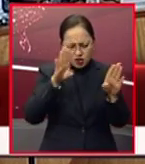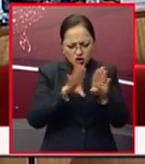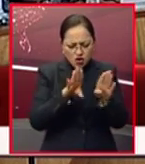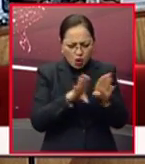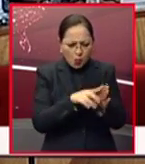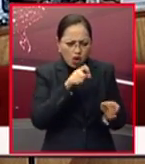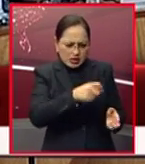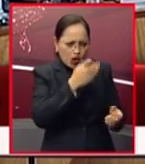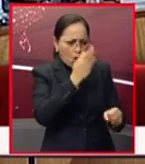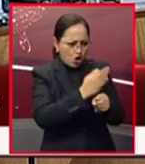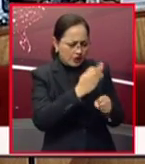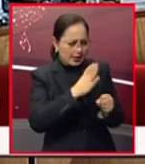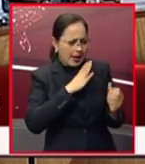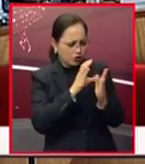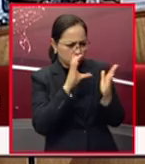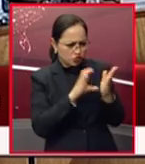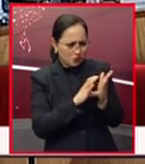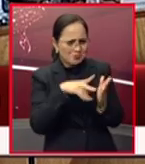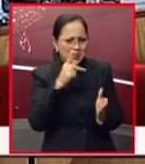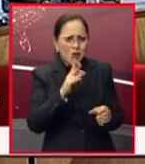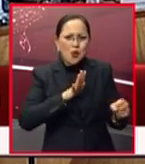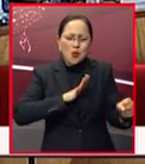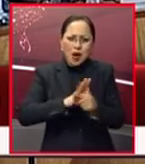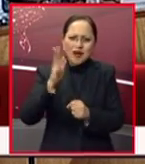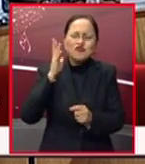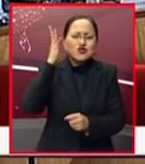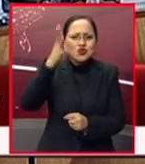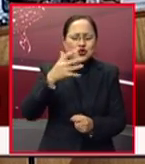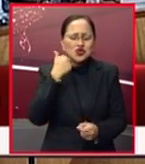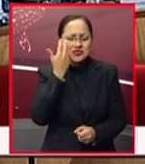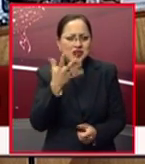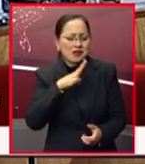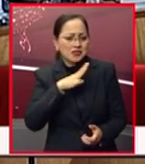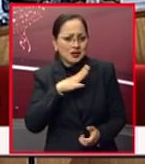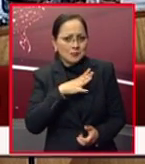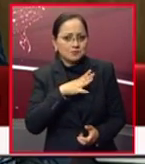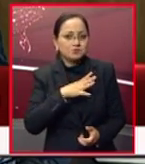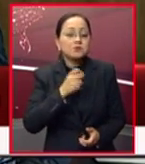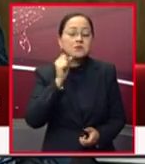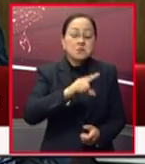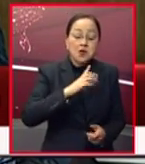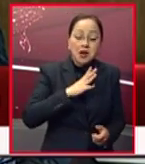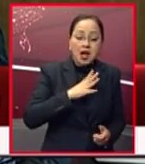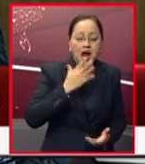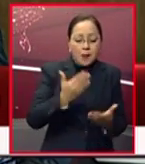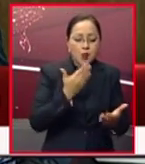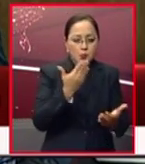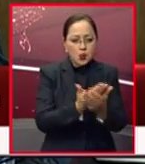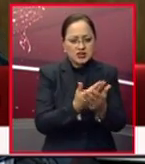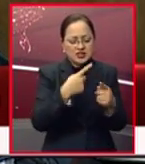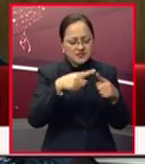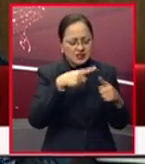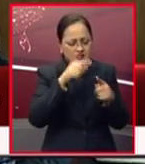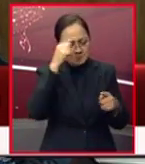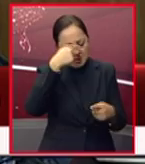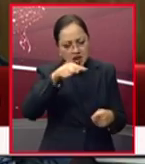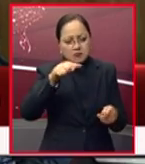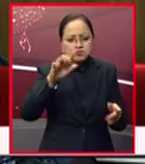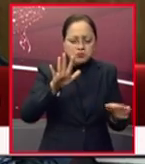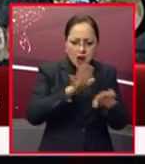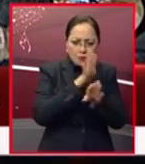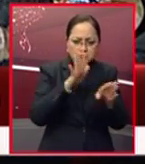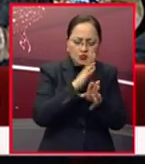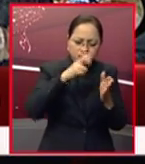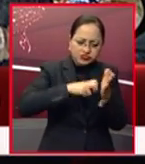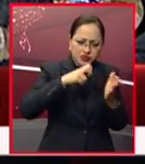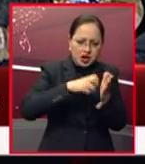quisiera tener. Habló de un estudio que se ha realizado en el Instituto de Investigaciones Jurídicas de la UNAM y planteó algunas propuestas de modificación a la Carta Magna.